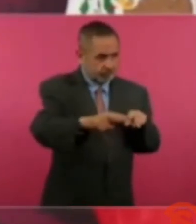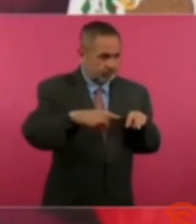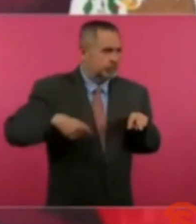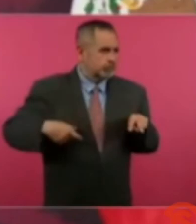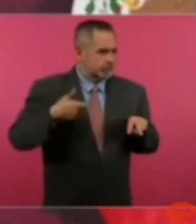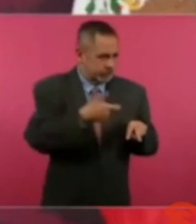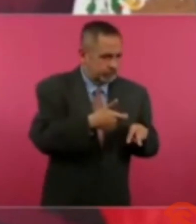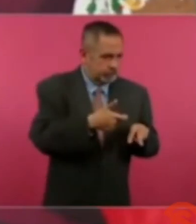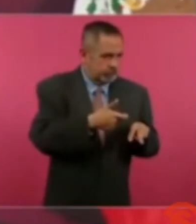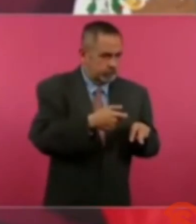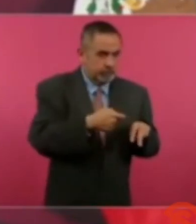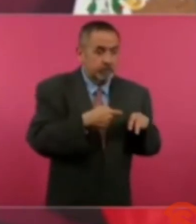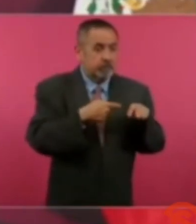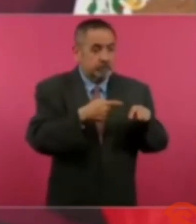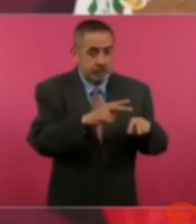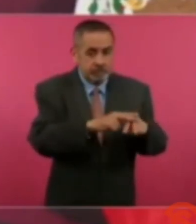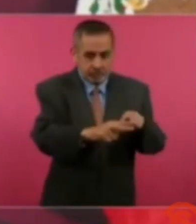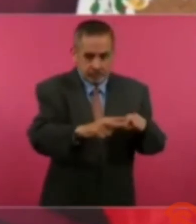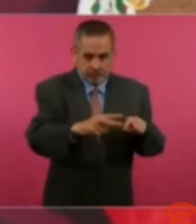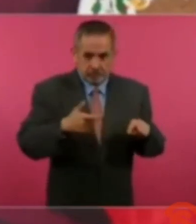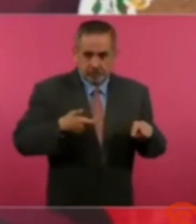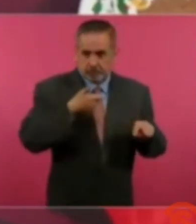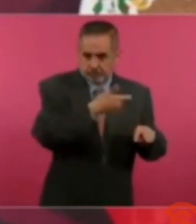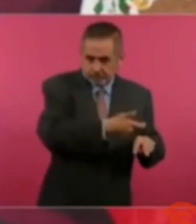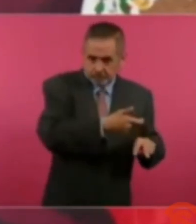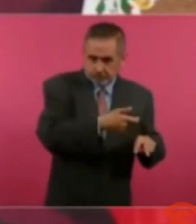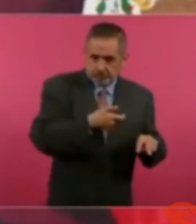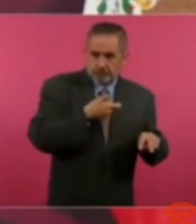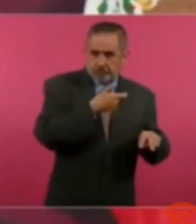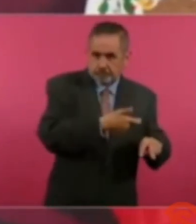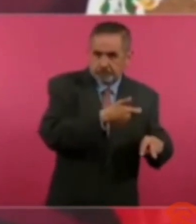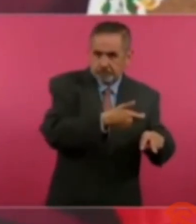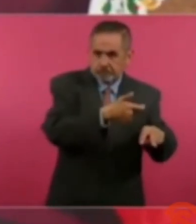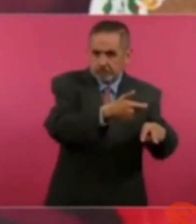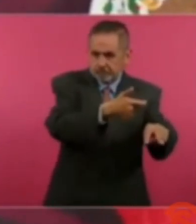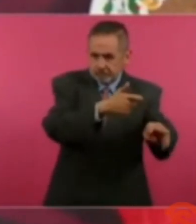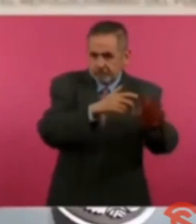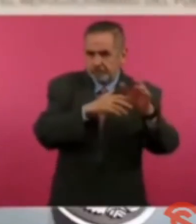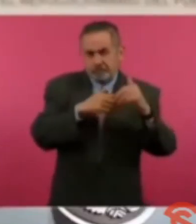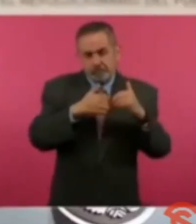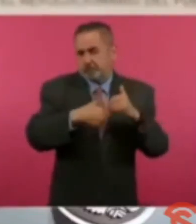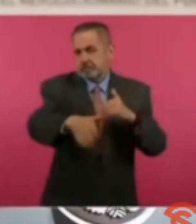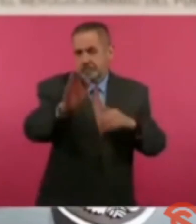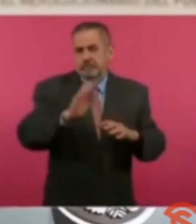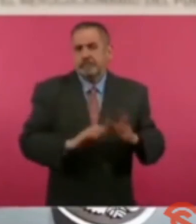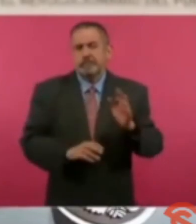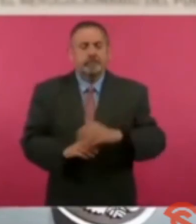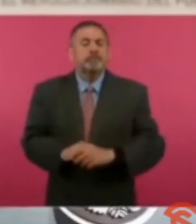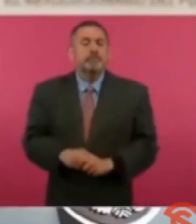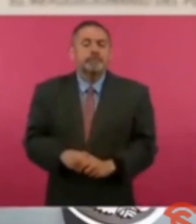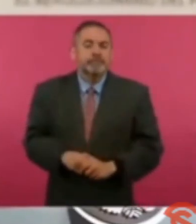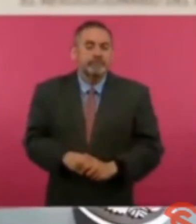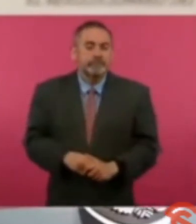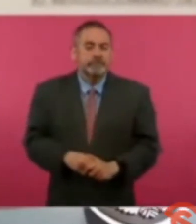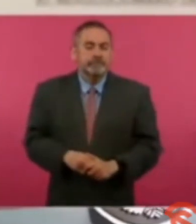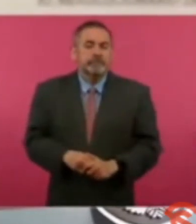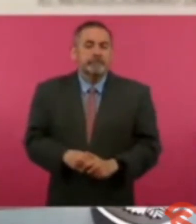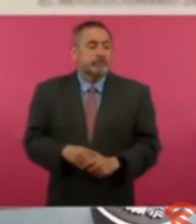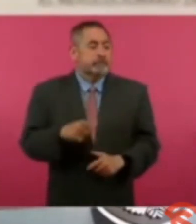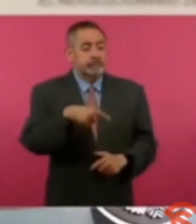subvención, un dinero por kilómetro. Entonces,